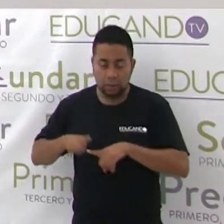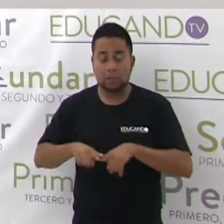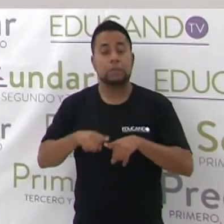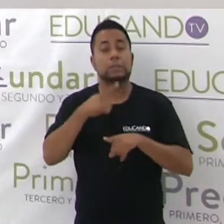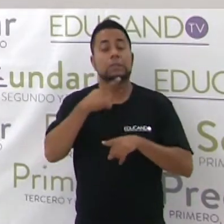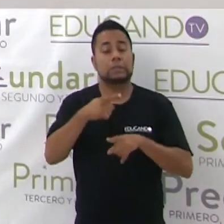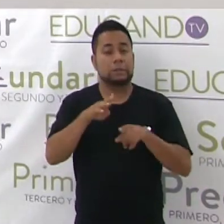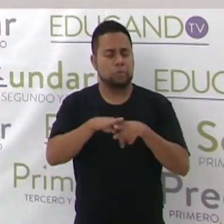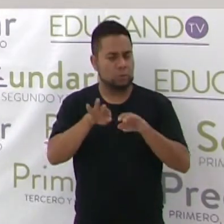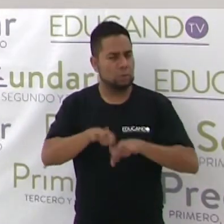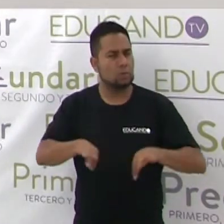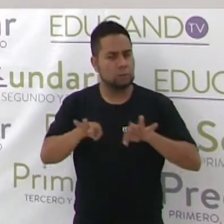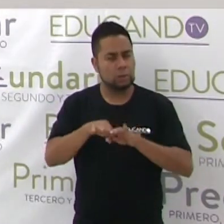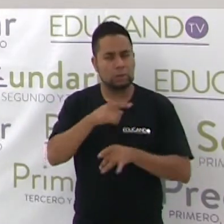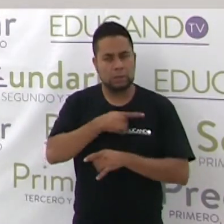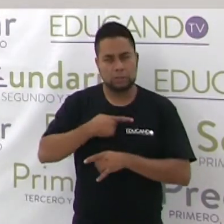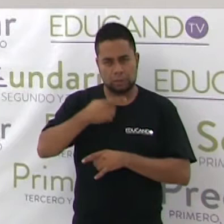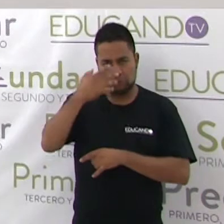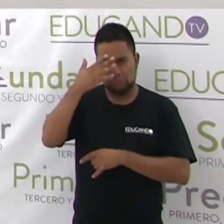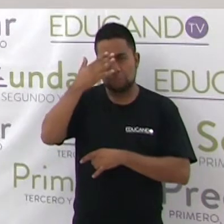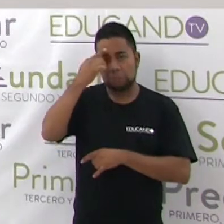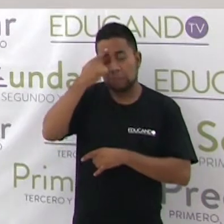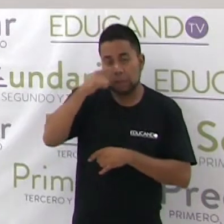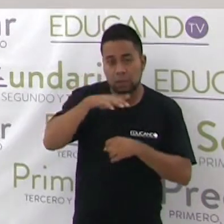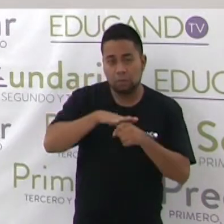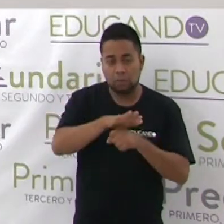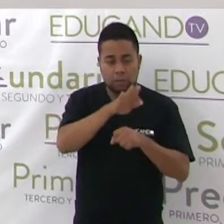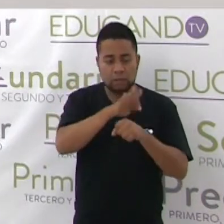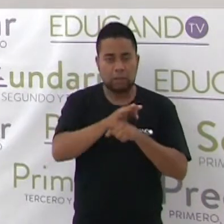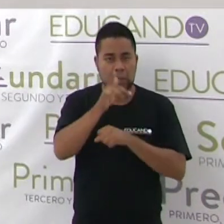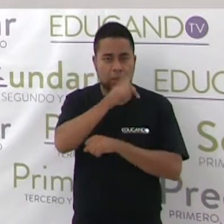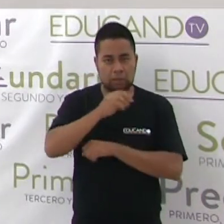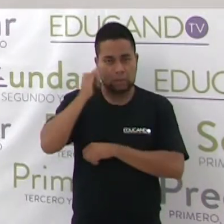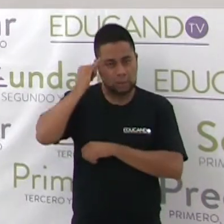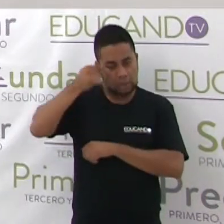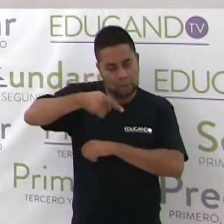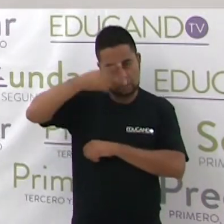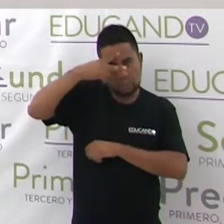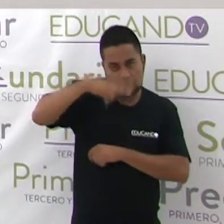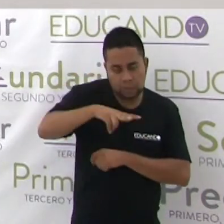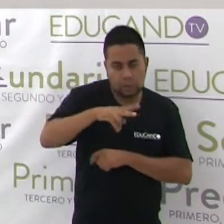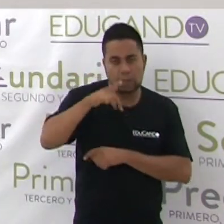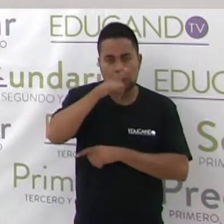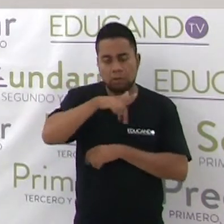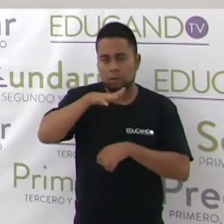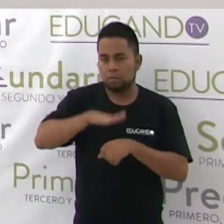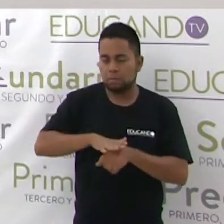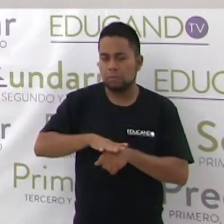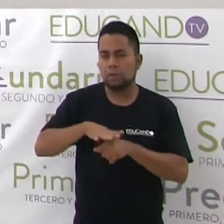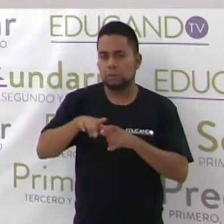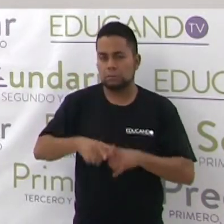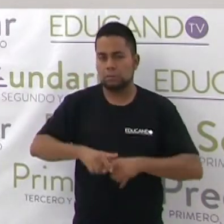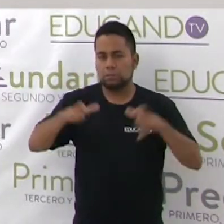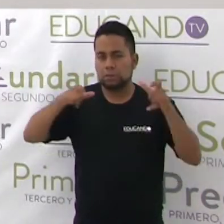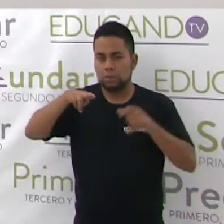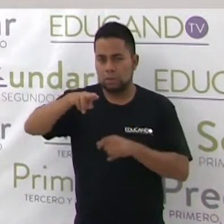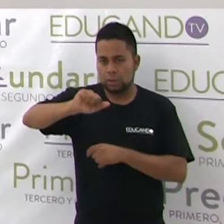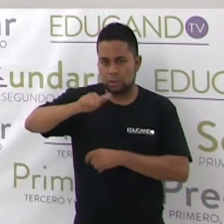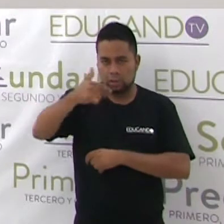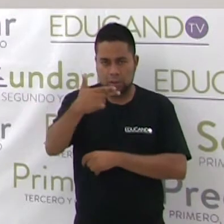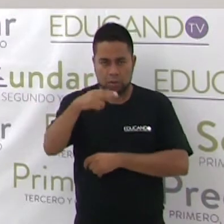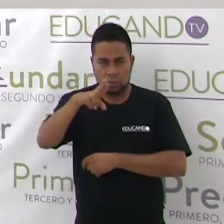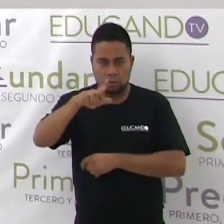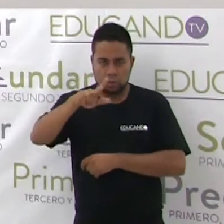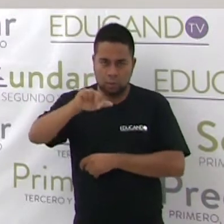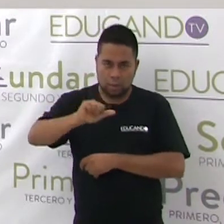importancia que nosotros debemos de dar a las lenguas indígenas en nuestro México. La lengua que más influencia tiene es el náhuatl, pero